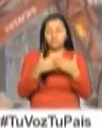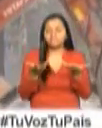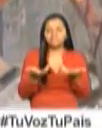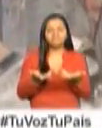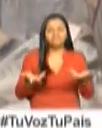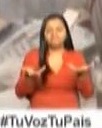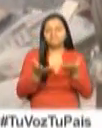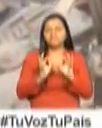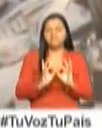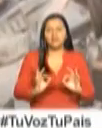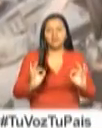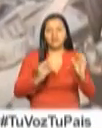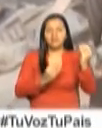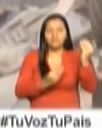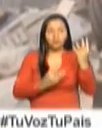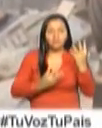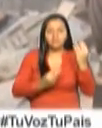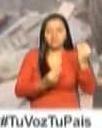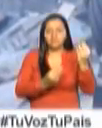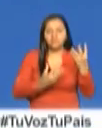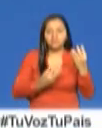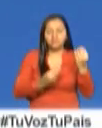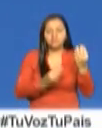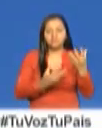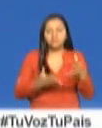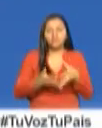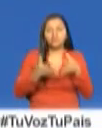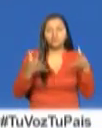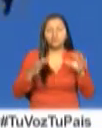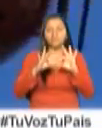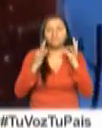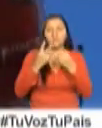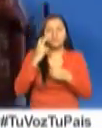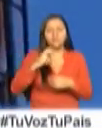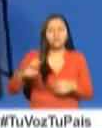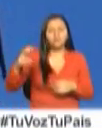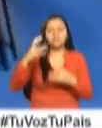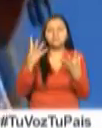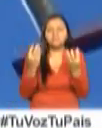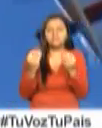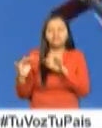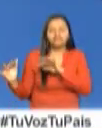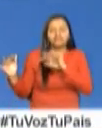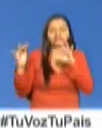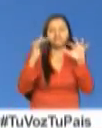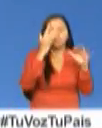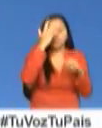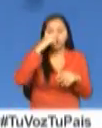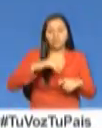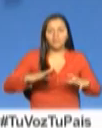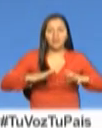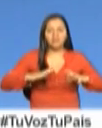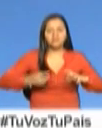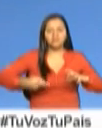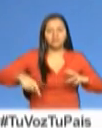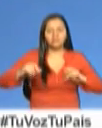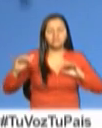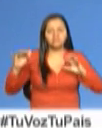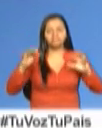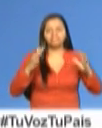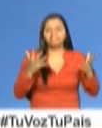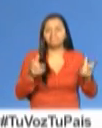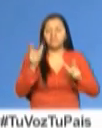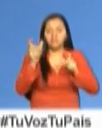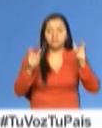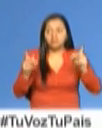Italia suelen recibir en este periodo del año a numerosos familiares y turistas. las autoridades llamaban a los sobrevivientes que se